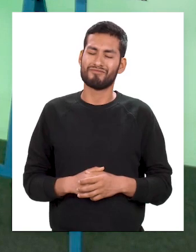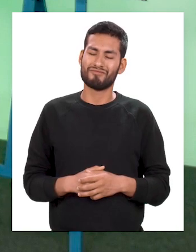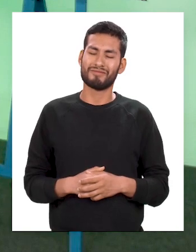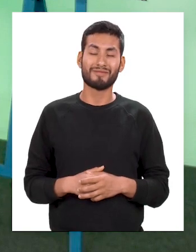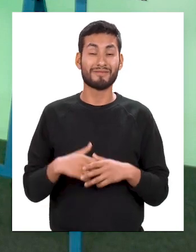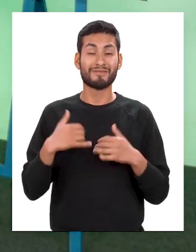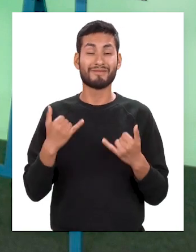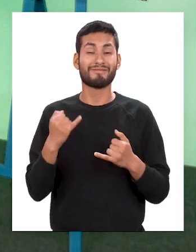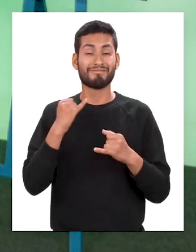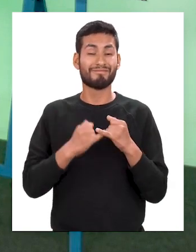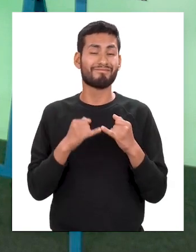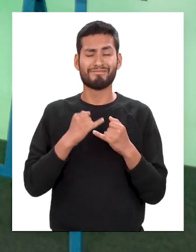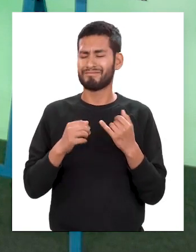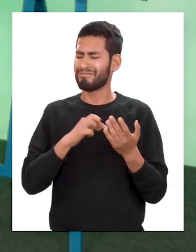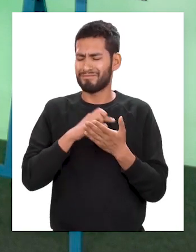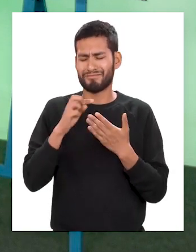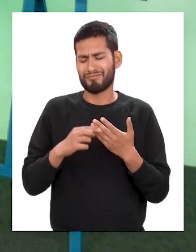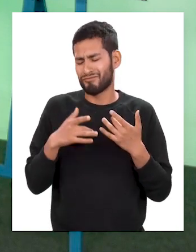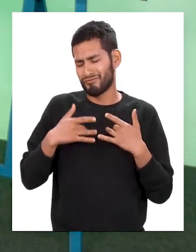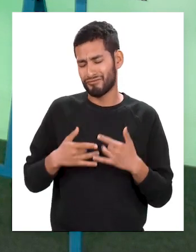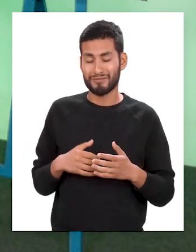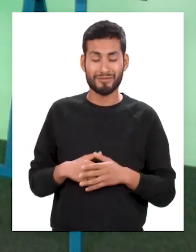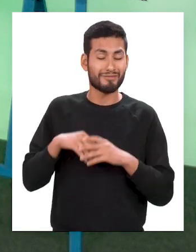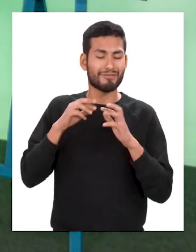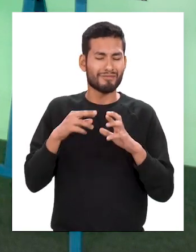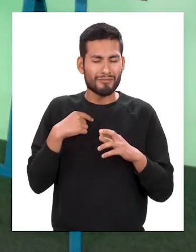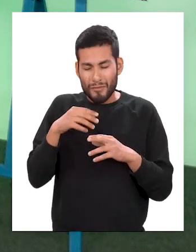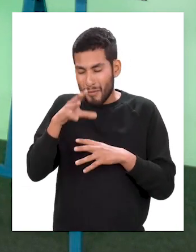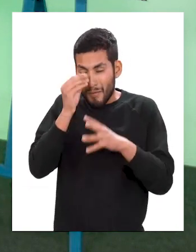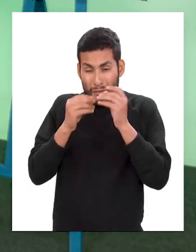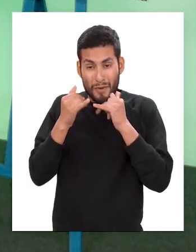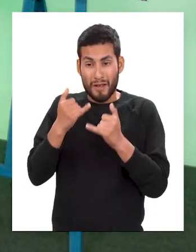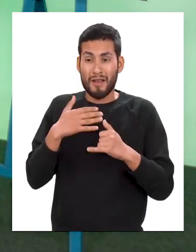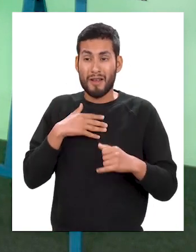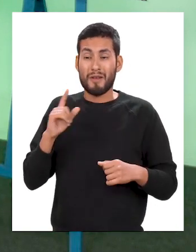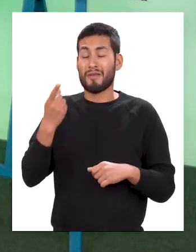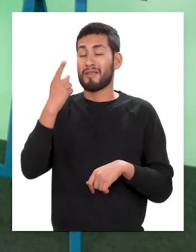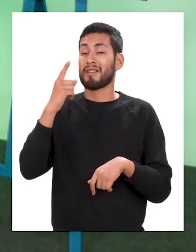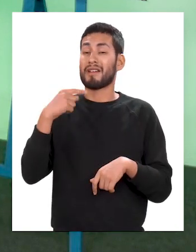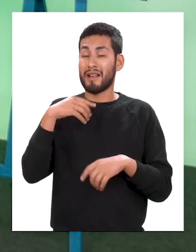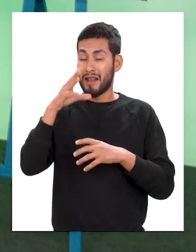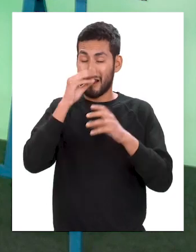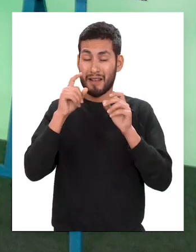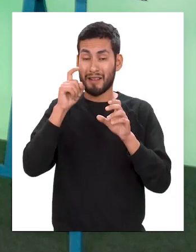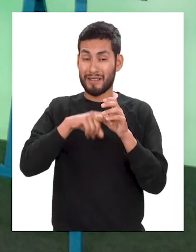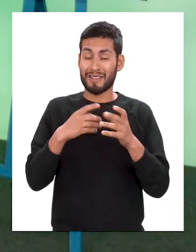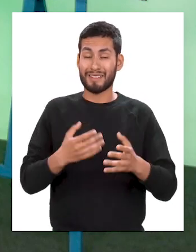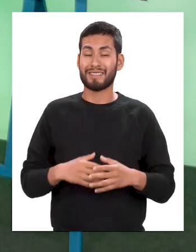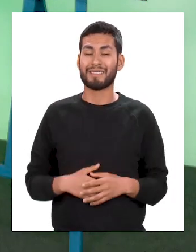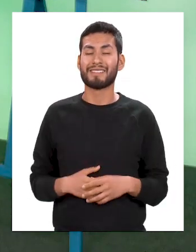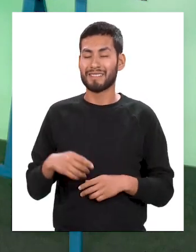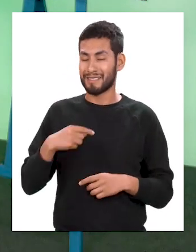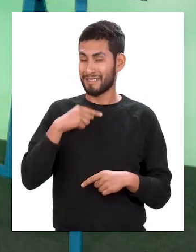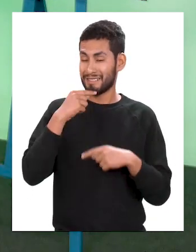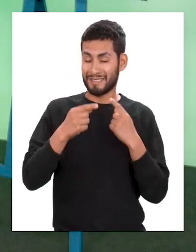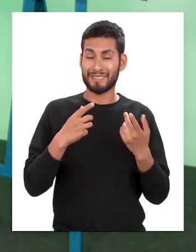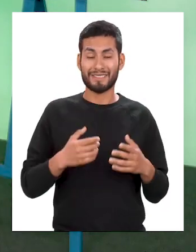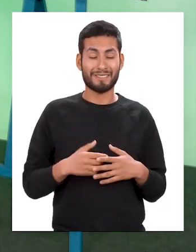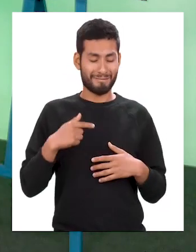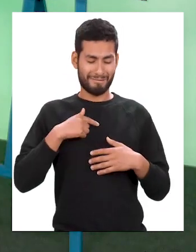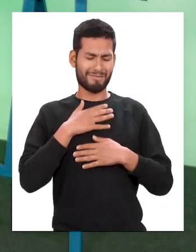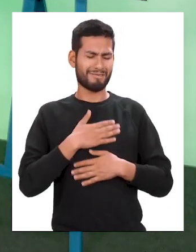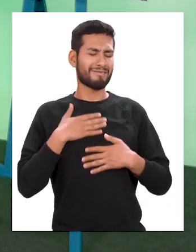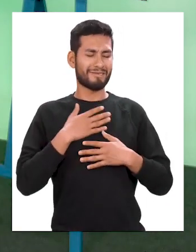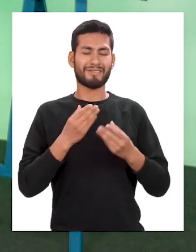Lamentablemente, estamos llegando al final del programa. He intentado aprovechar al máximo mi primera experiencia de participación aquí. Debo decirles que me